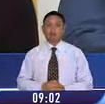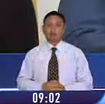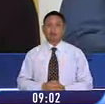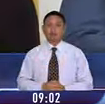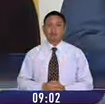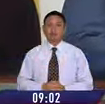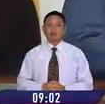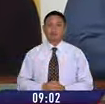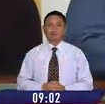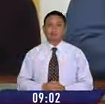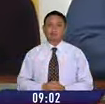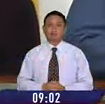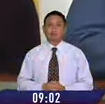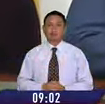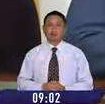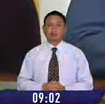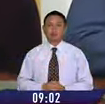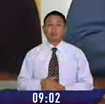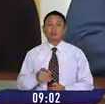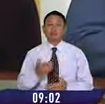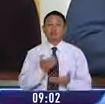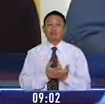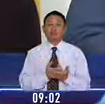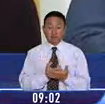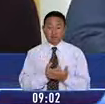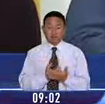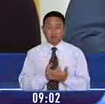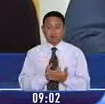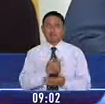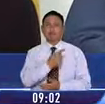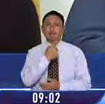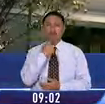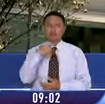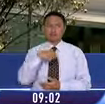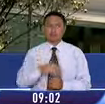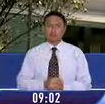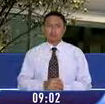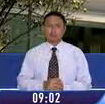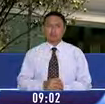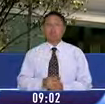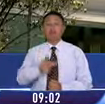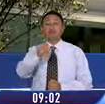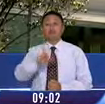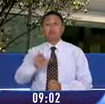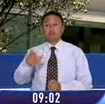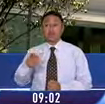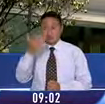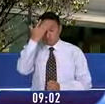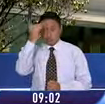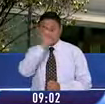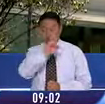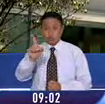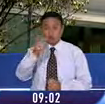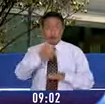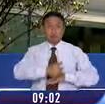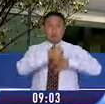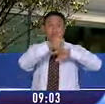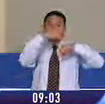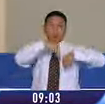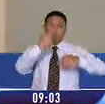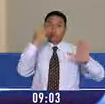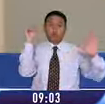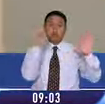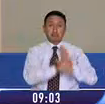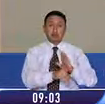del tema económico. Por otro lado, Cucalón reconoció la potestad ciudadana de interponer ante la Corte Constitucional